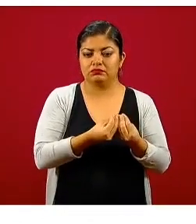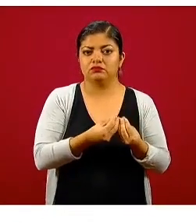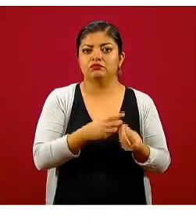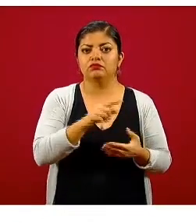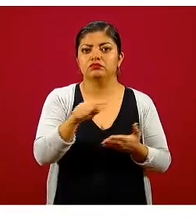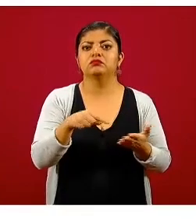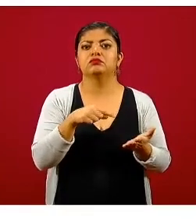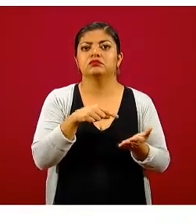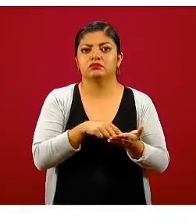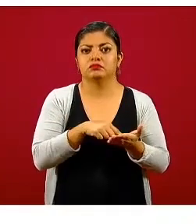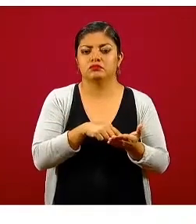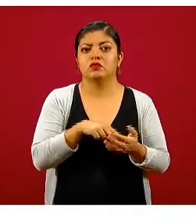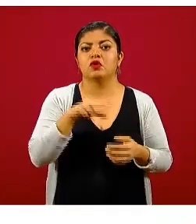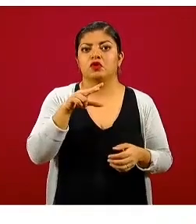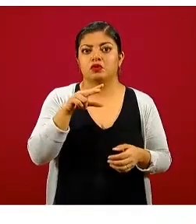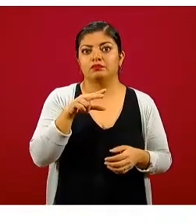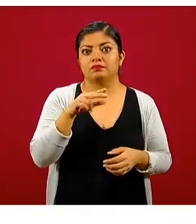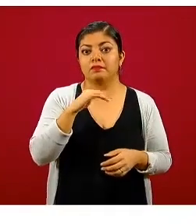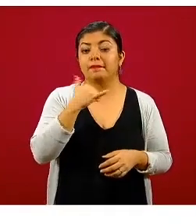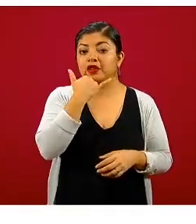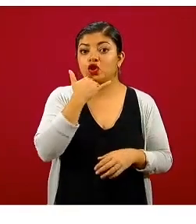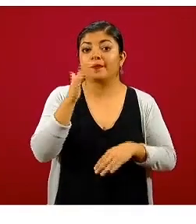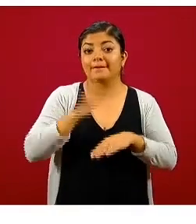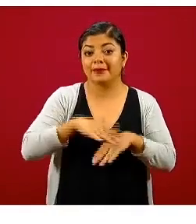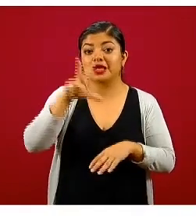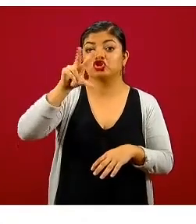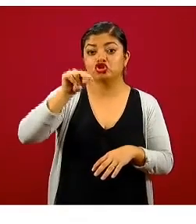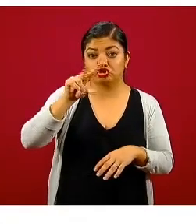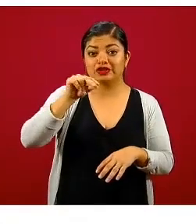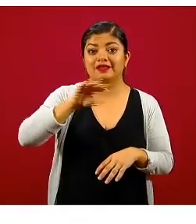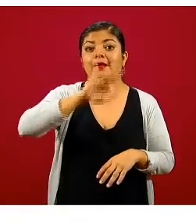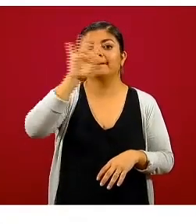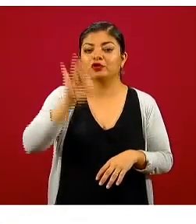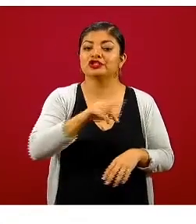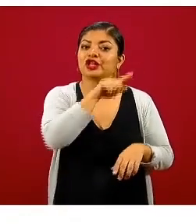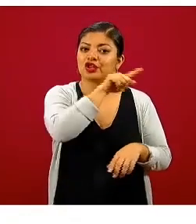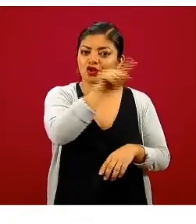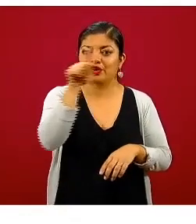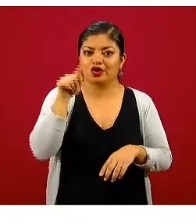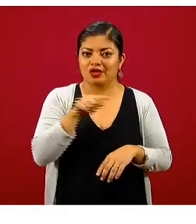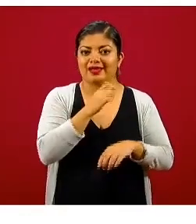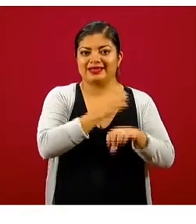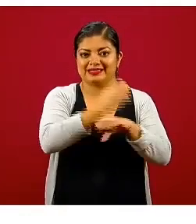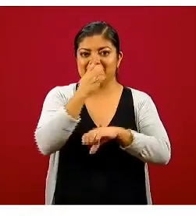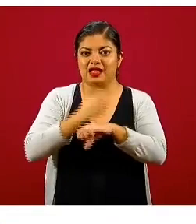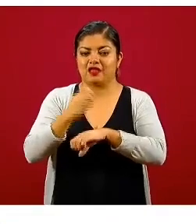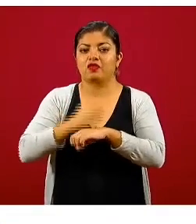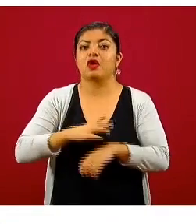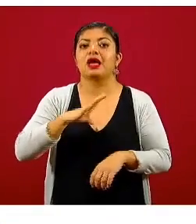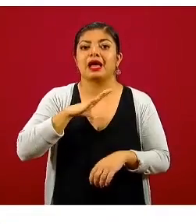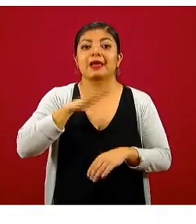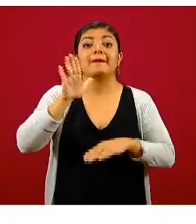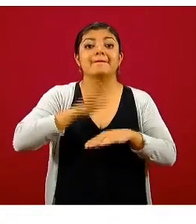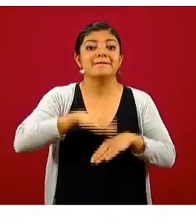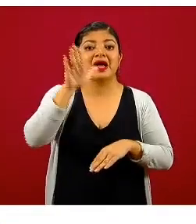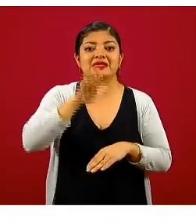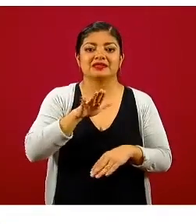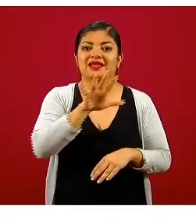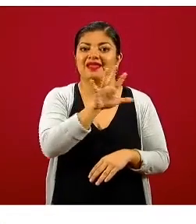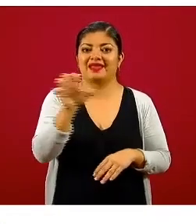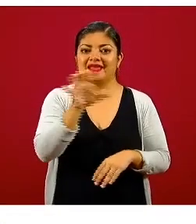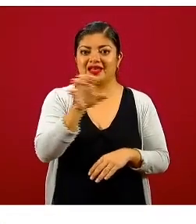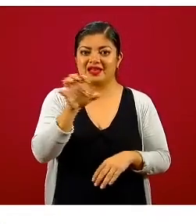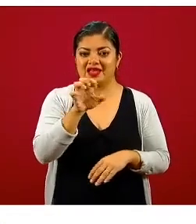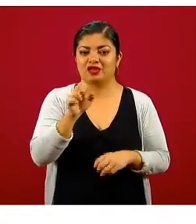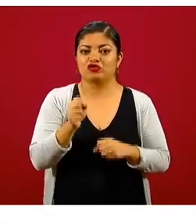están en más del 80%, perdón, de las entidades federativas tienen más de 500 casos ya